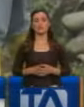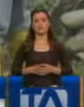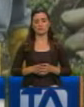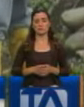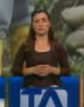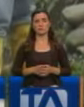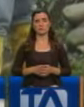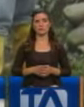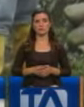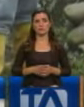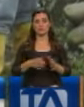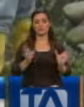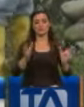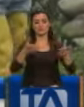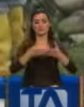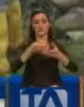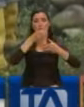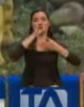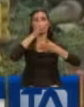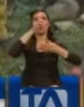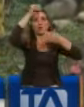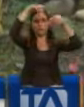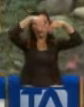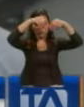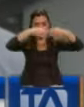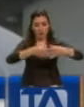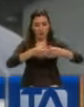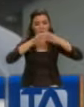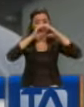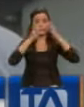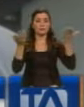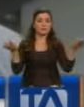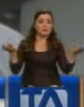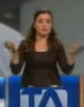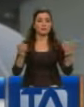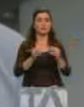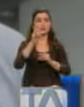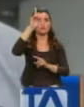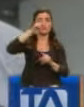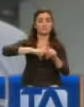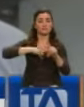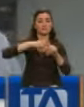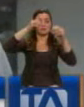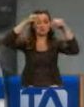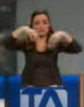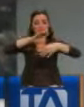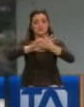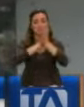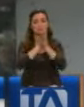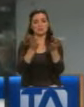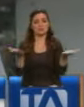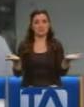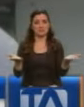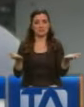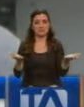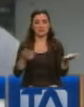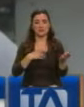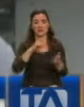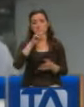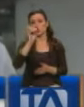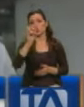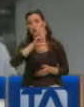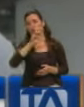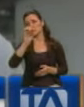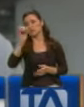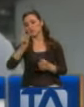fuente de agua para su consumo y demás actividades proviene de la lluvia. Y ya estamos como dos meses que no llueve y para coger agua toca ir siquiera unos 200,